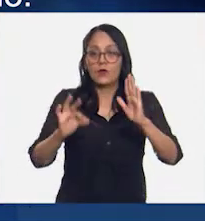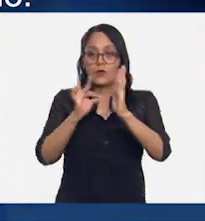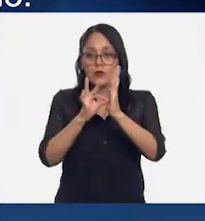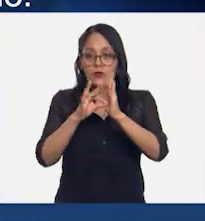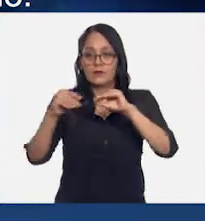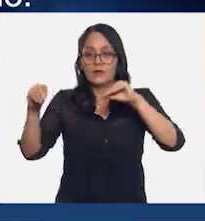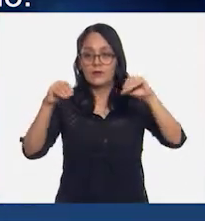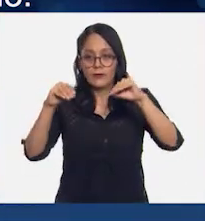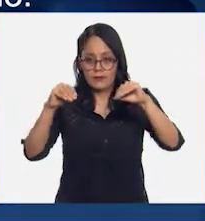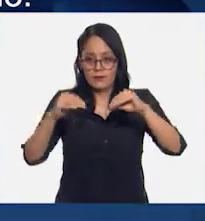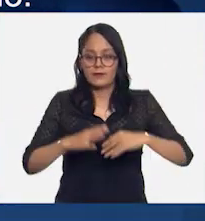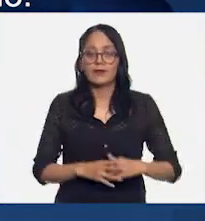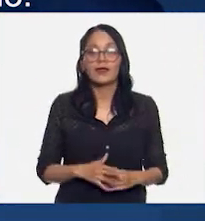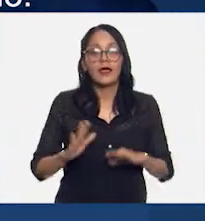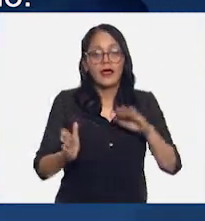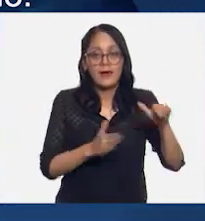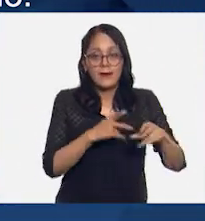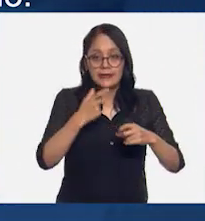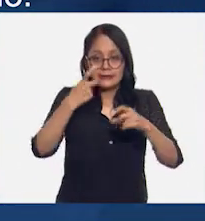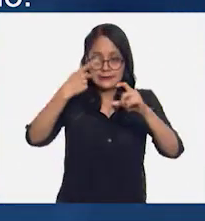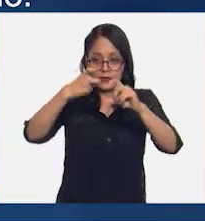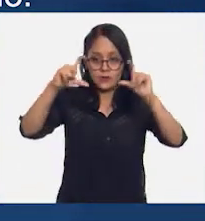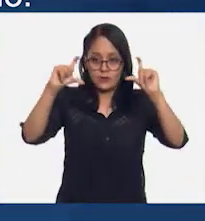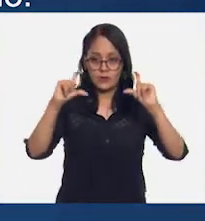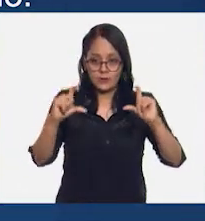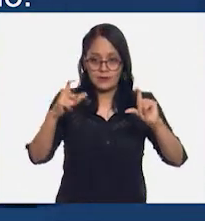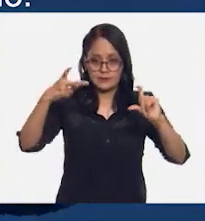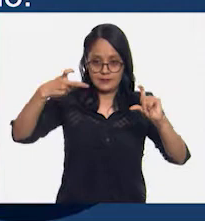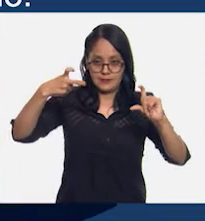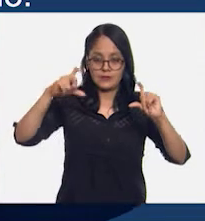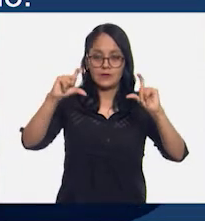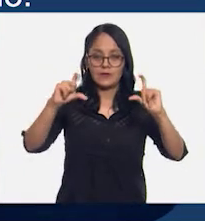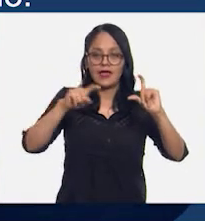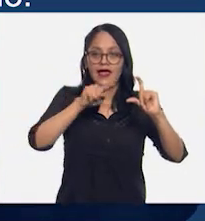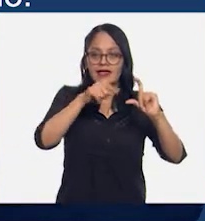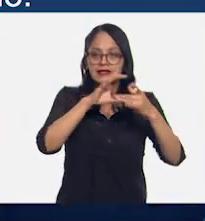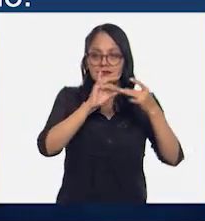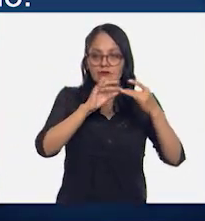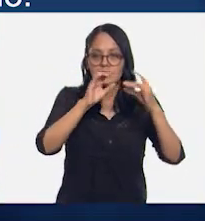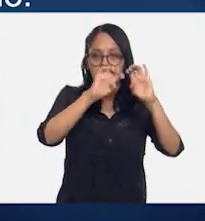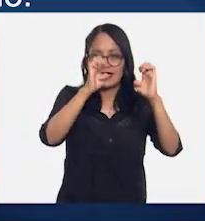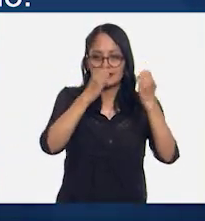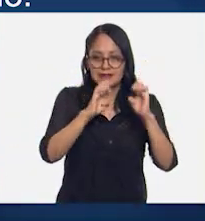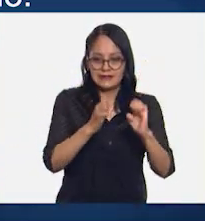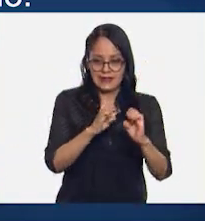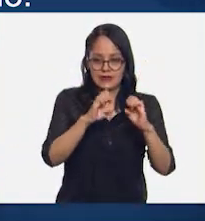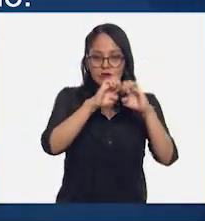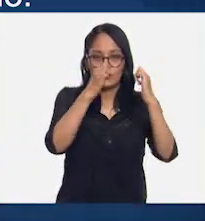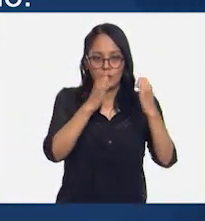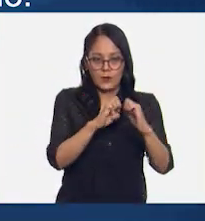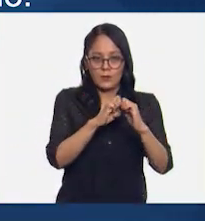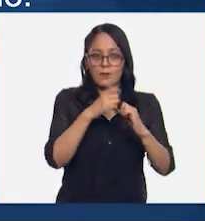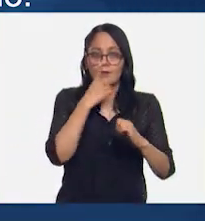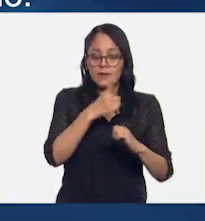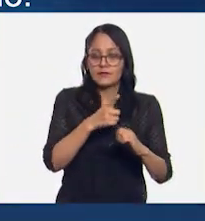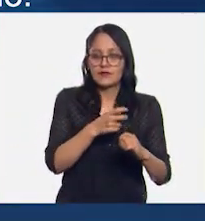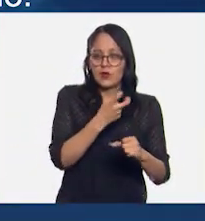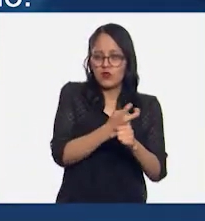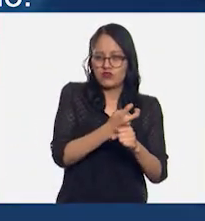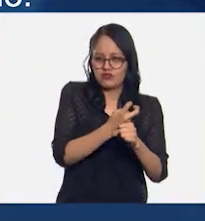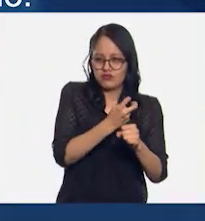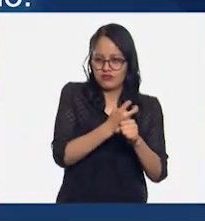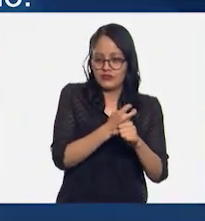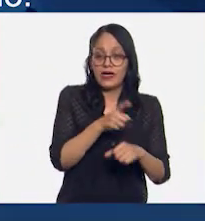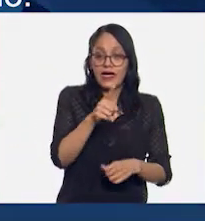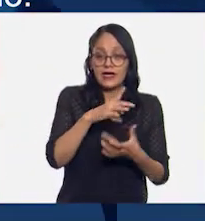movimiento. Además, en el segundo verso se alude a una estatua, la cual es por naturaleza rígida. Sin embargo,